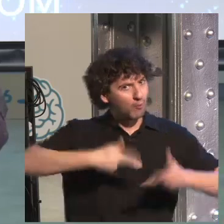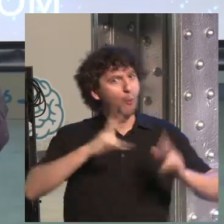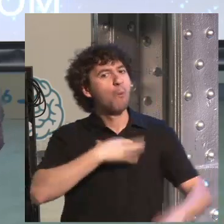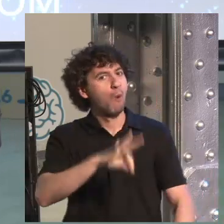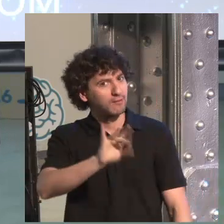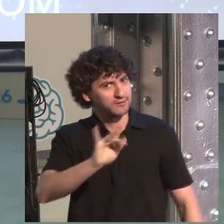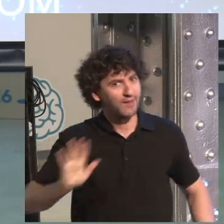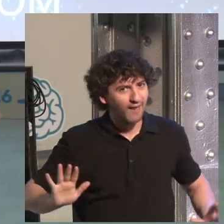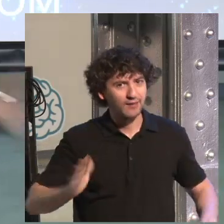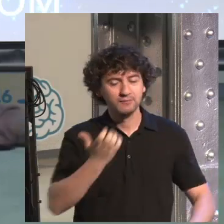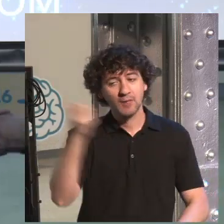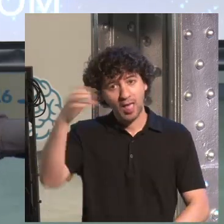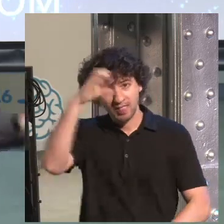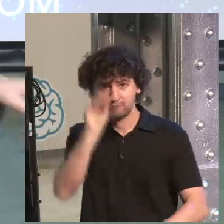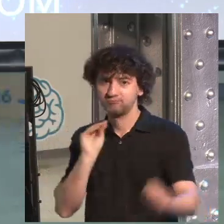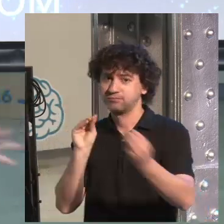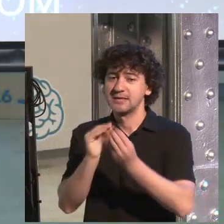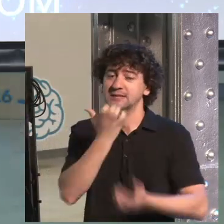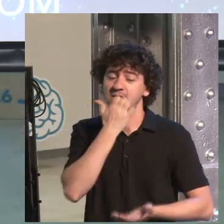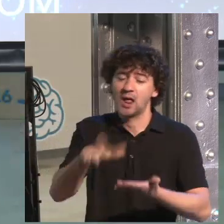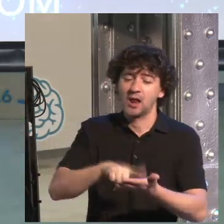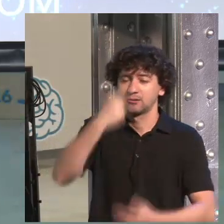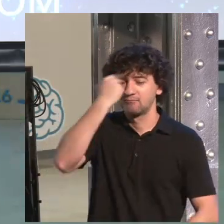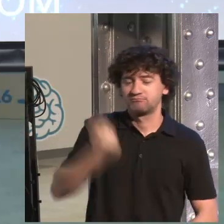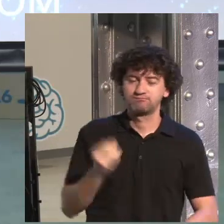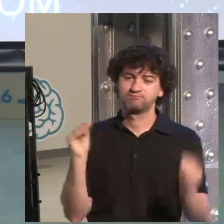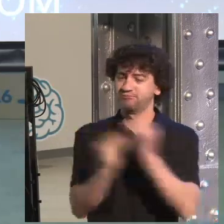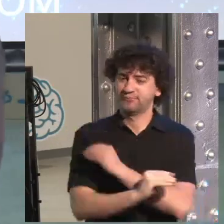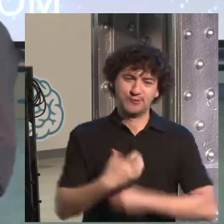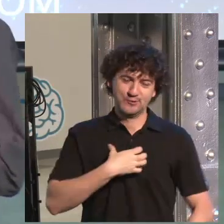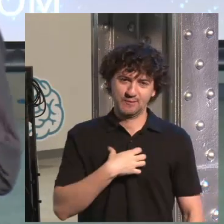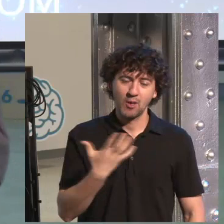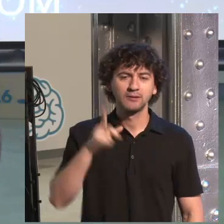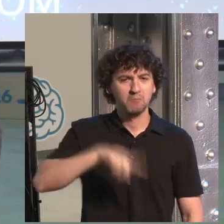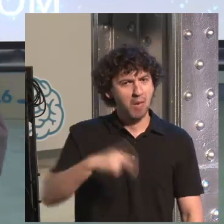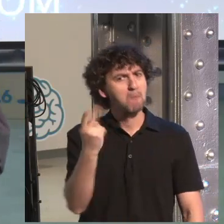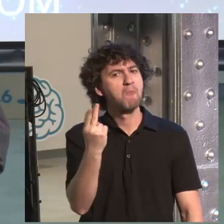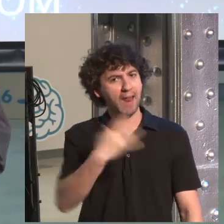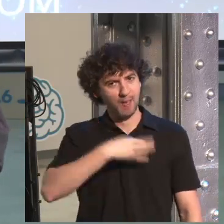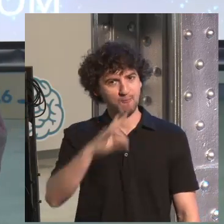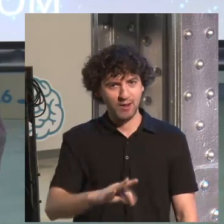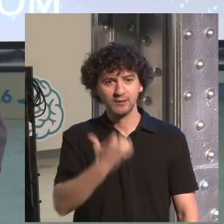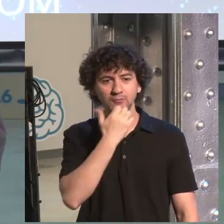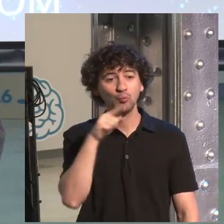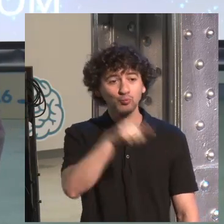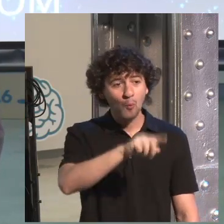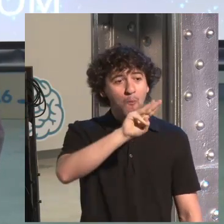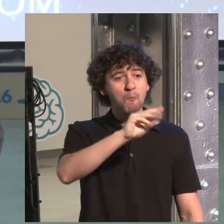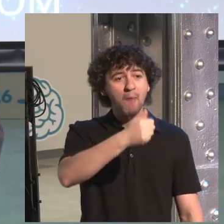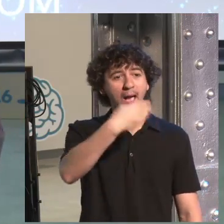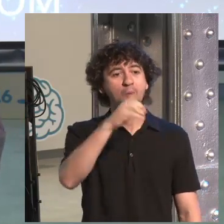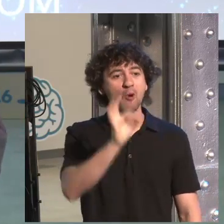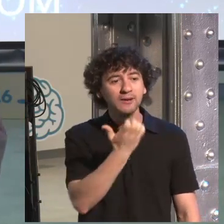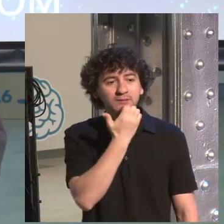también científica, porque si es de letras no funciona la cosa, pero también podemos tener pareja. Y me pregunta, tú, Pablo, si tuvieras